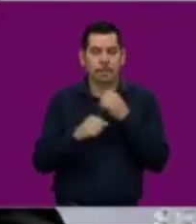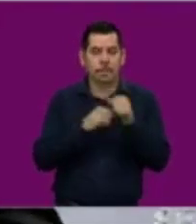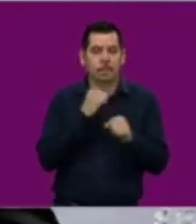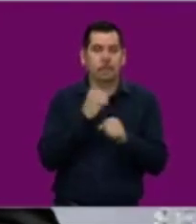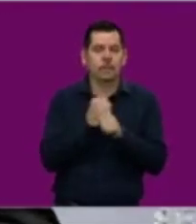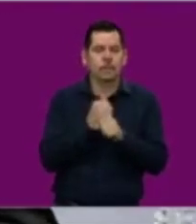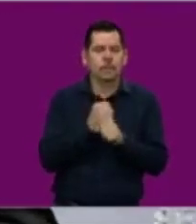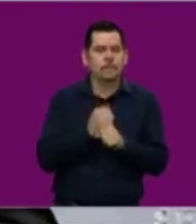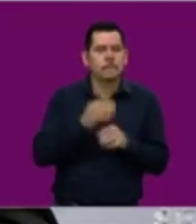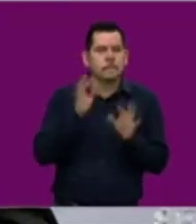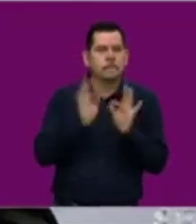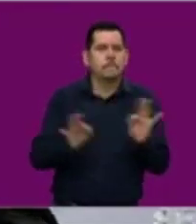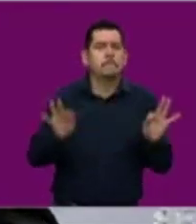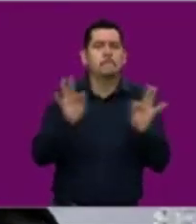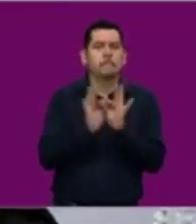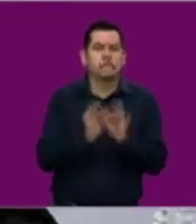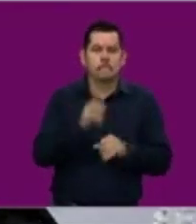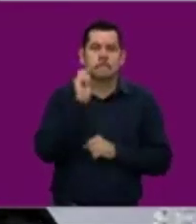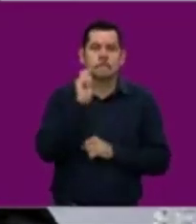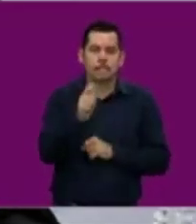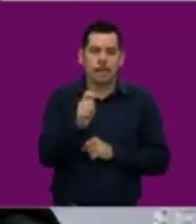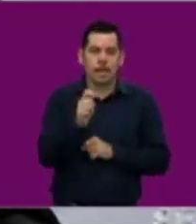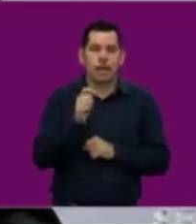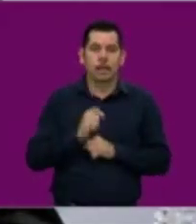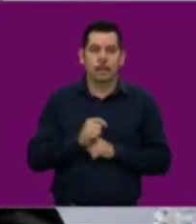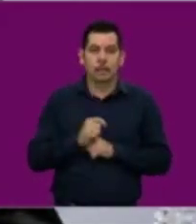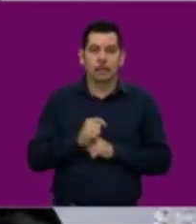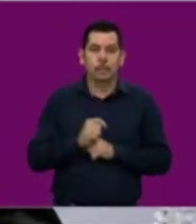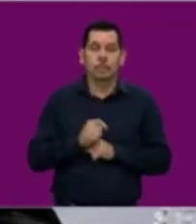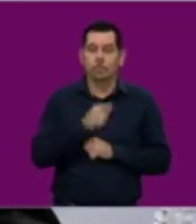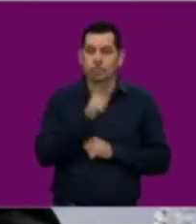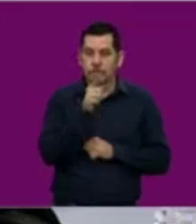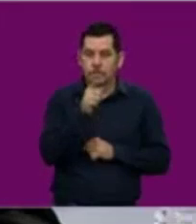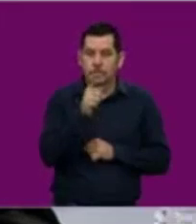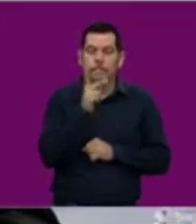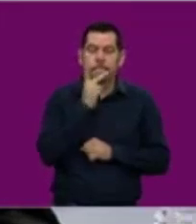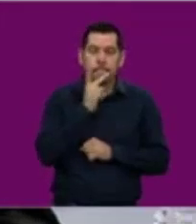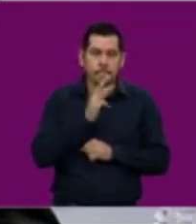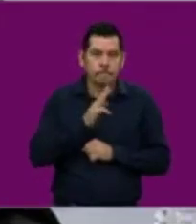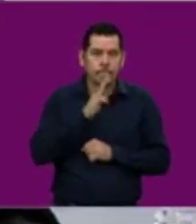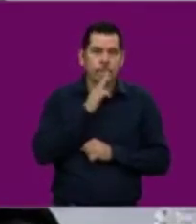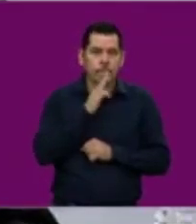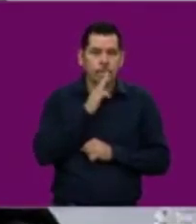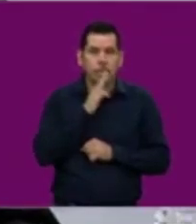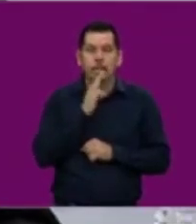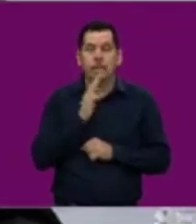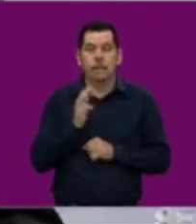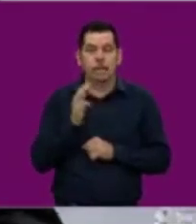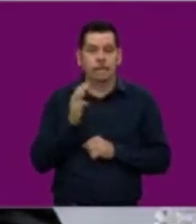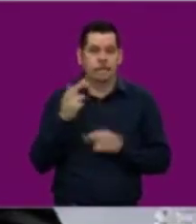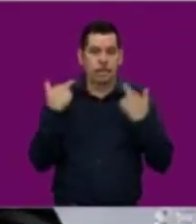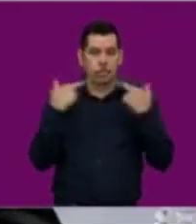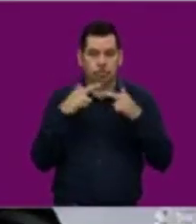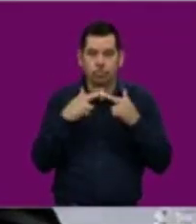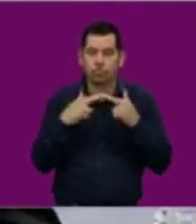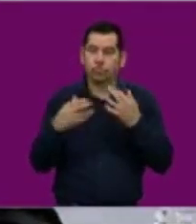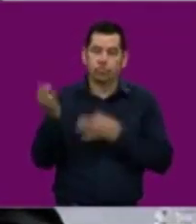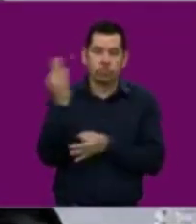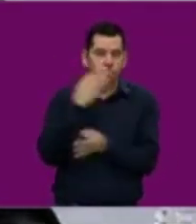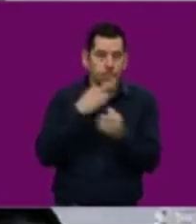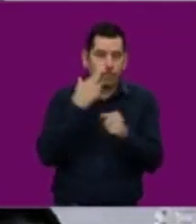es la corresponsabilidad pedimos a las madres padres y tutores